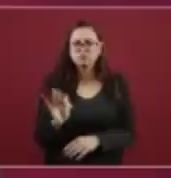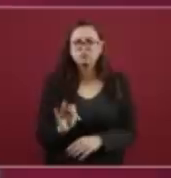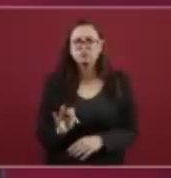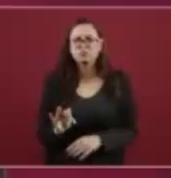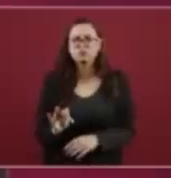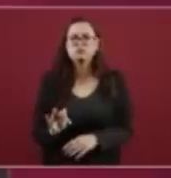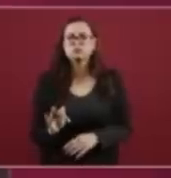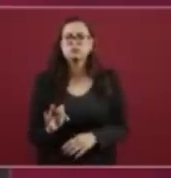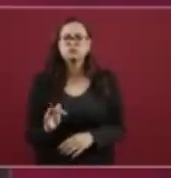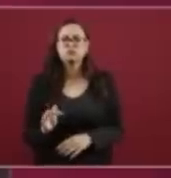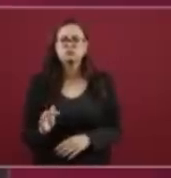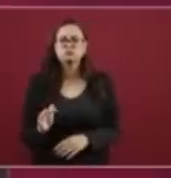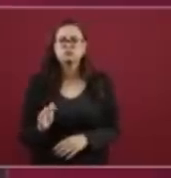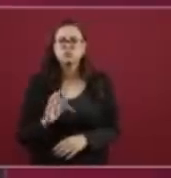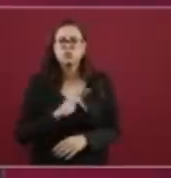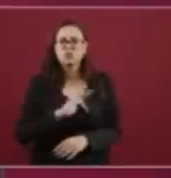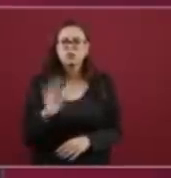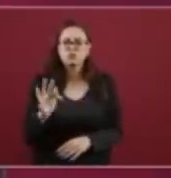injerencia